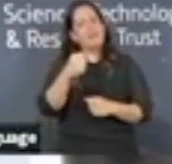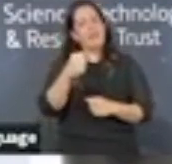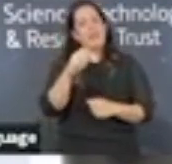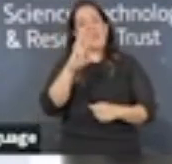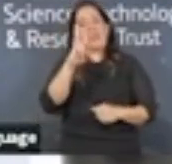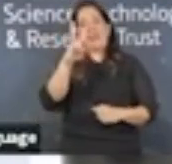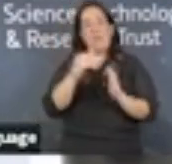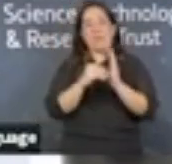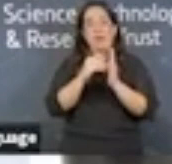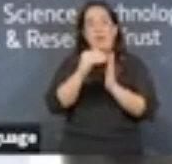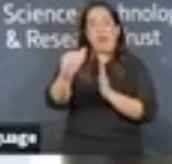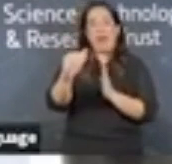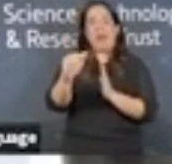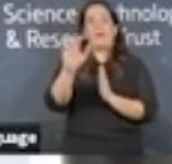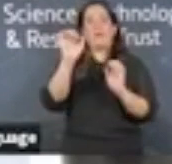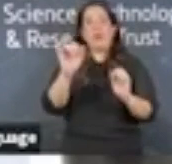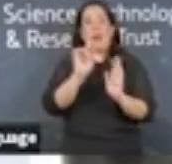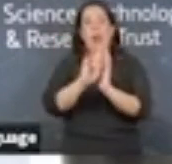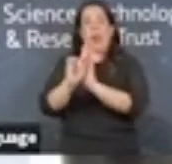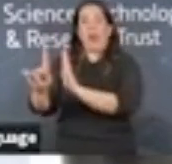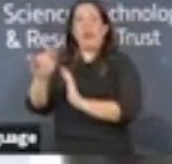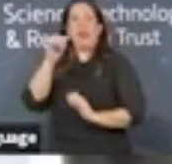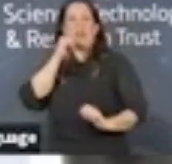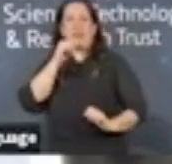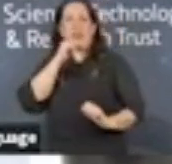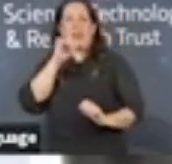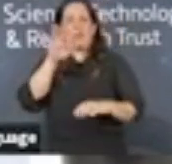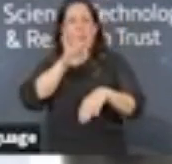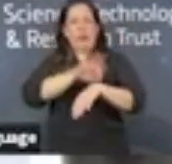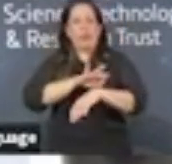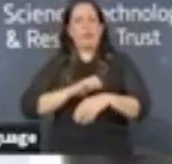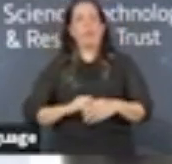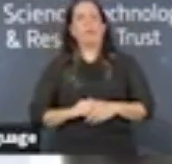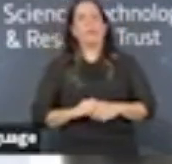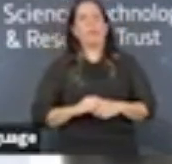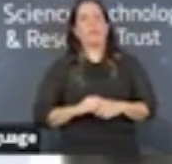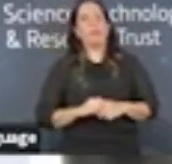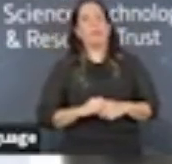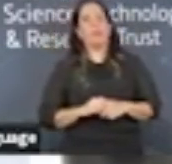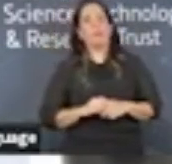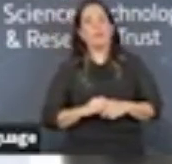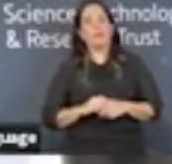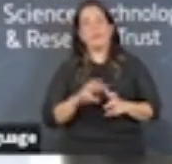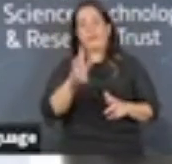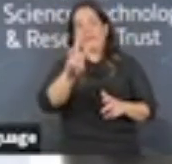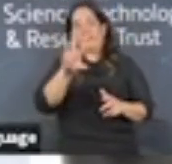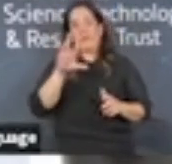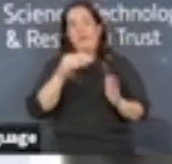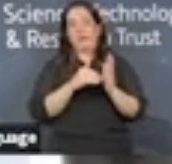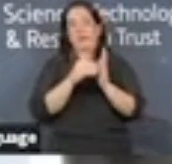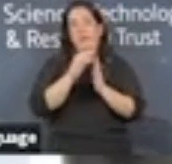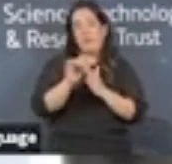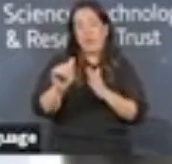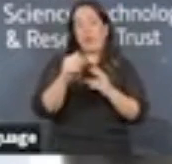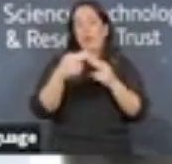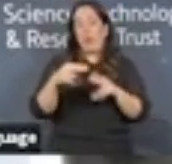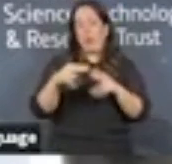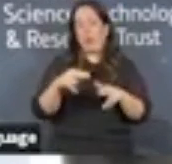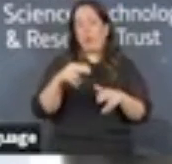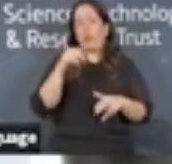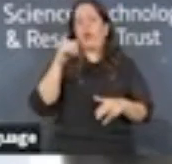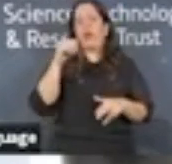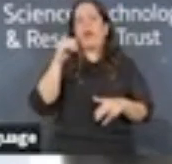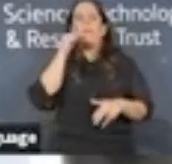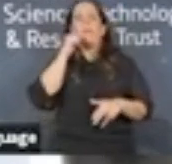de hembras grávidas de Aedes aegypti, y los 600 millones de huevos que las hembras que se